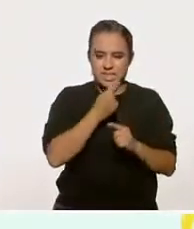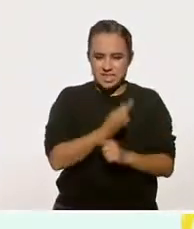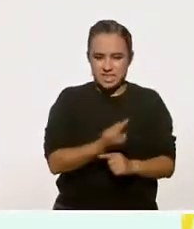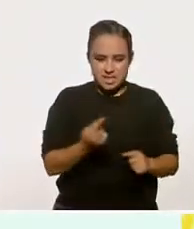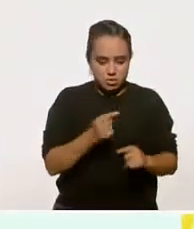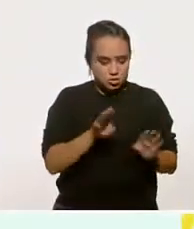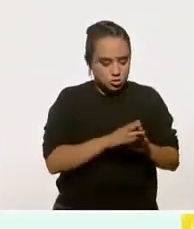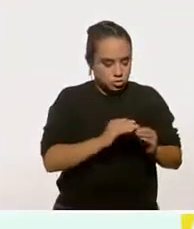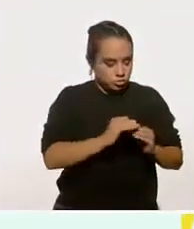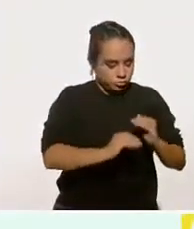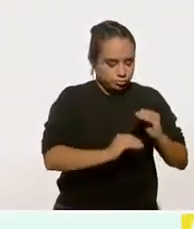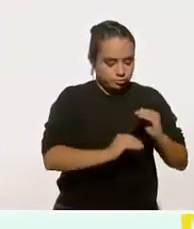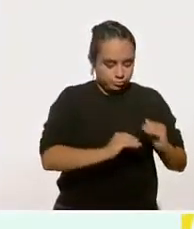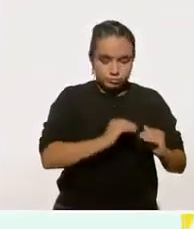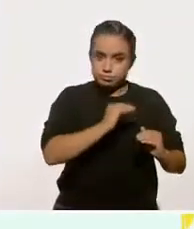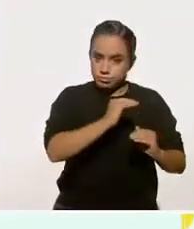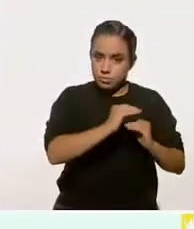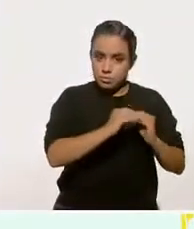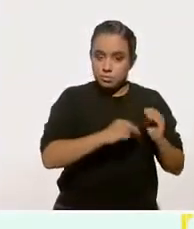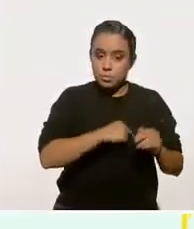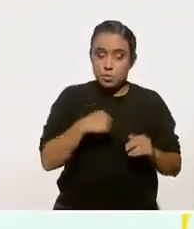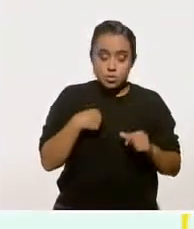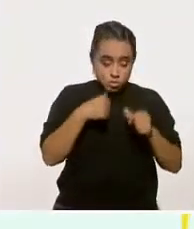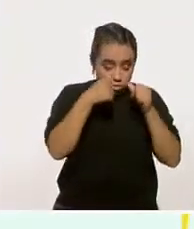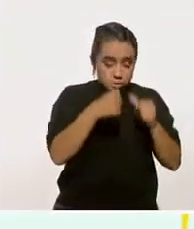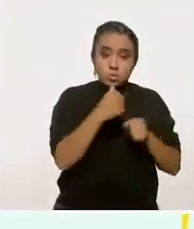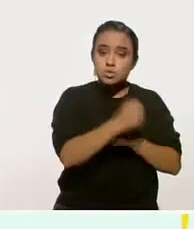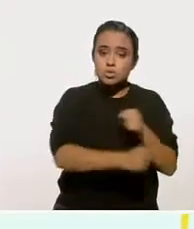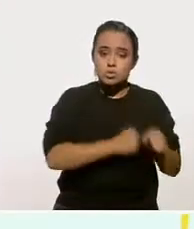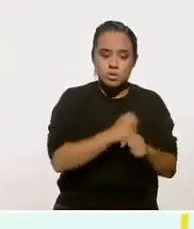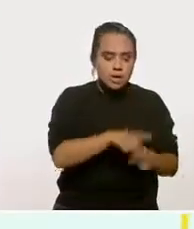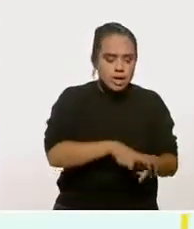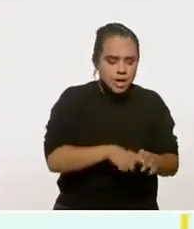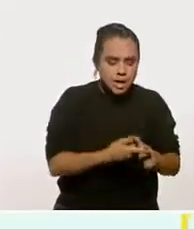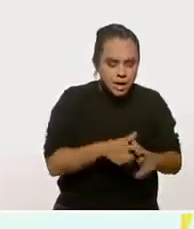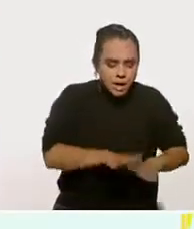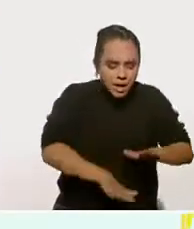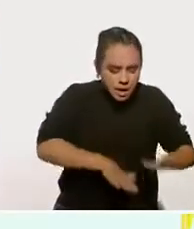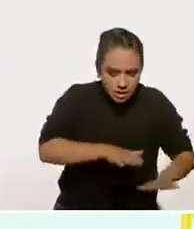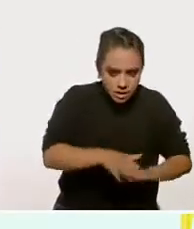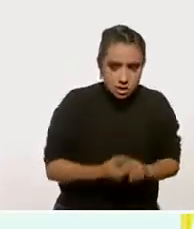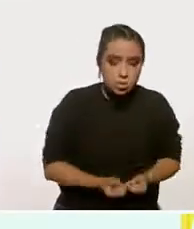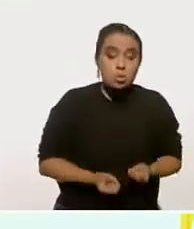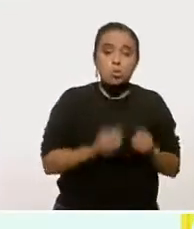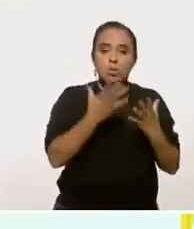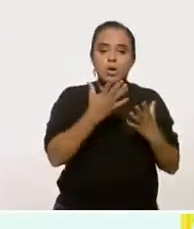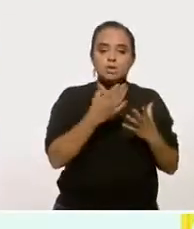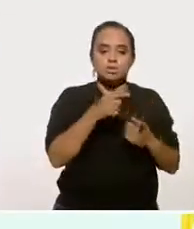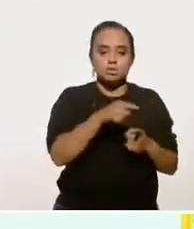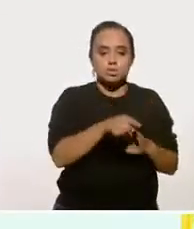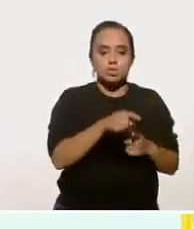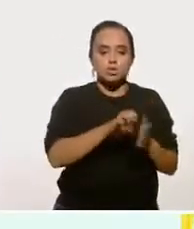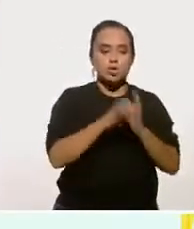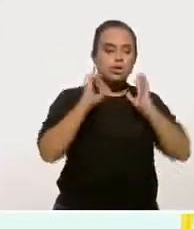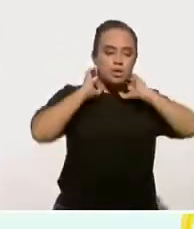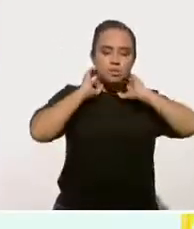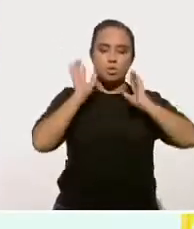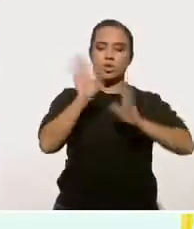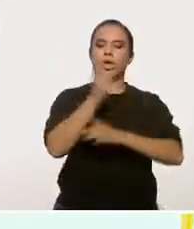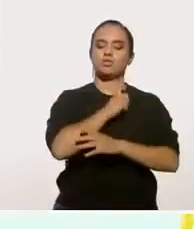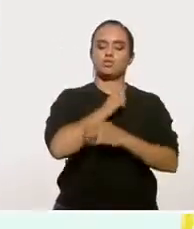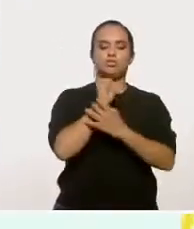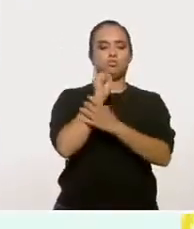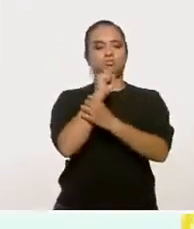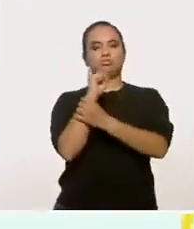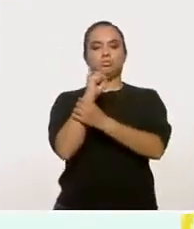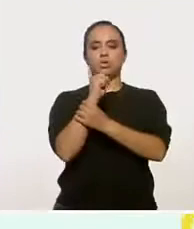esta etapa, ¿no? Entonces estamos fijándonos a qué edad gatean o cuántos meses tienen cuando sostienen la cabeza, porque hay